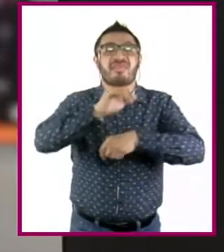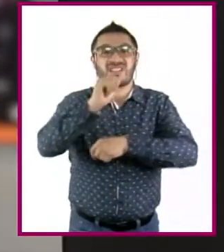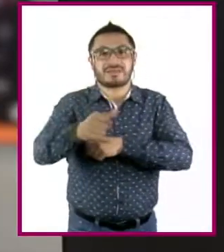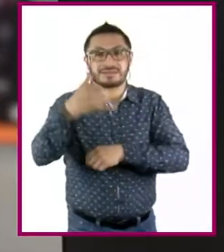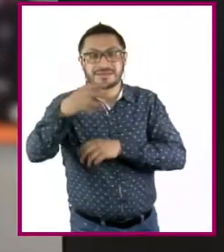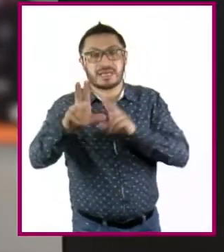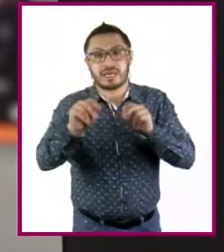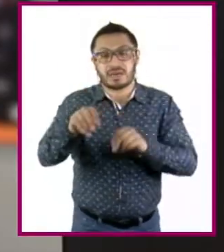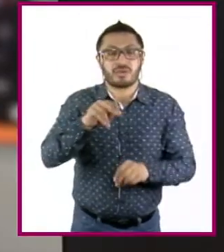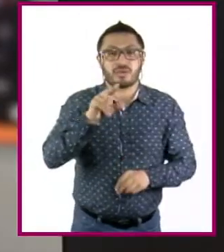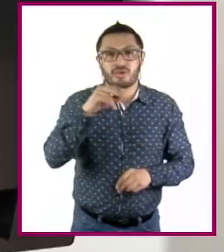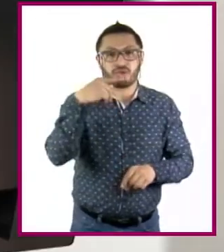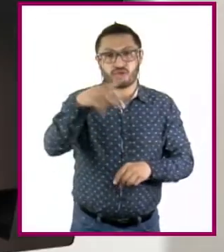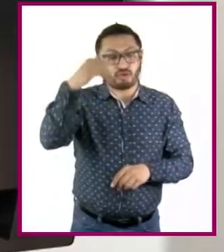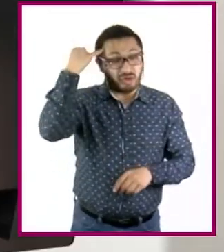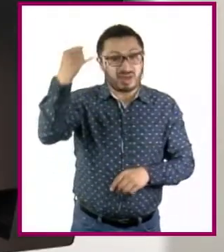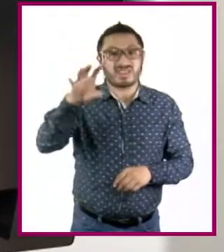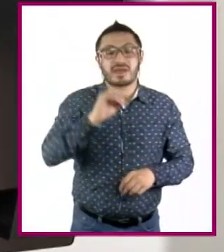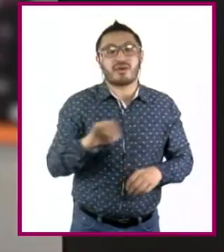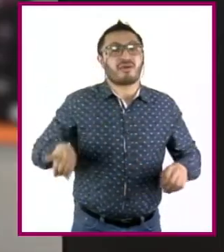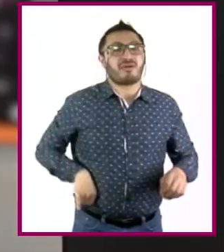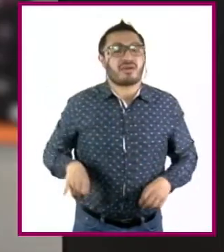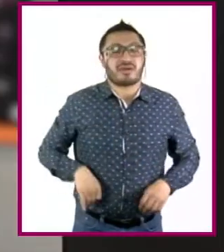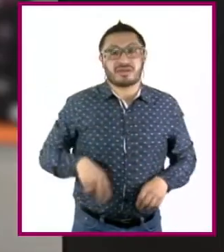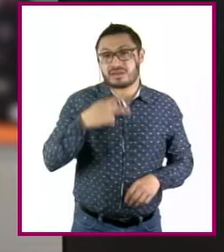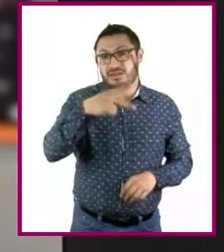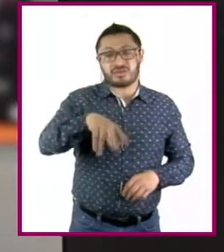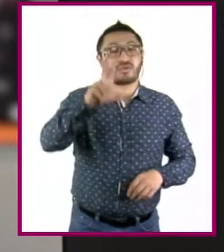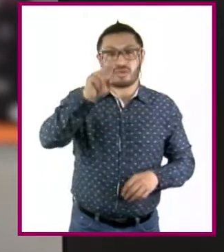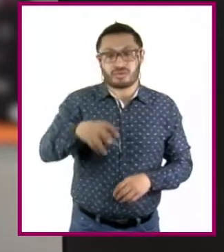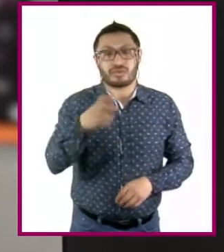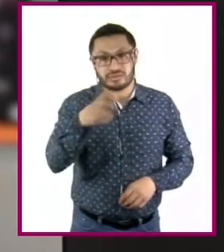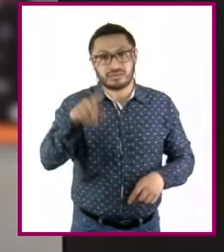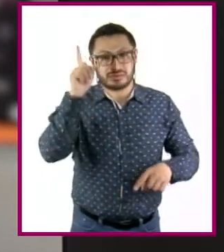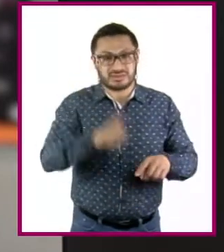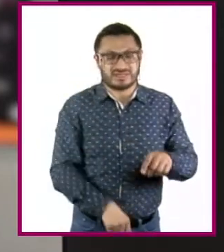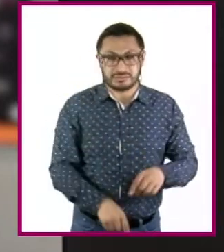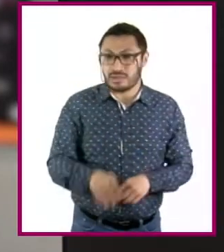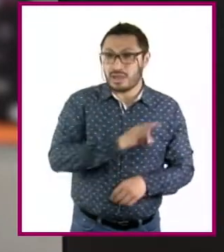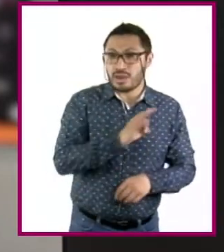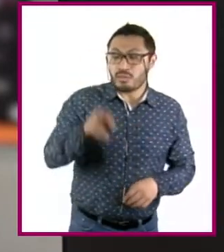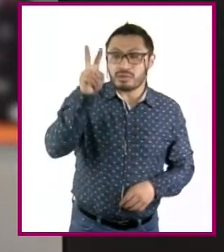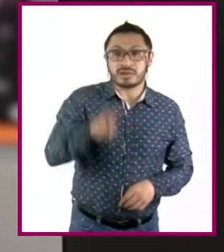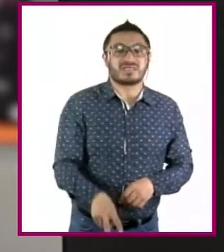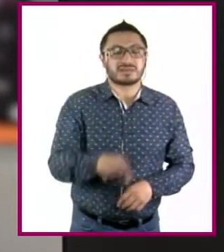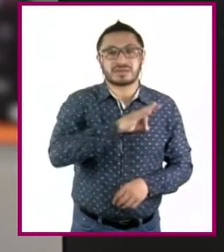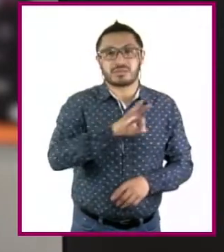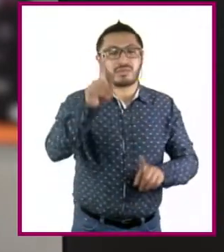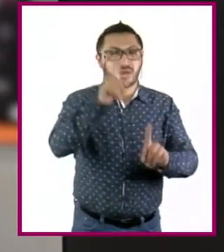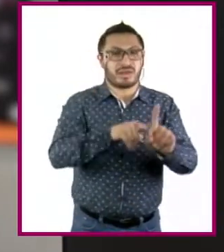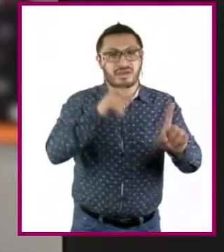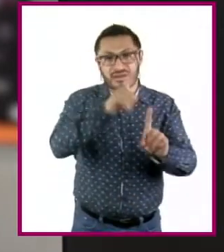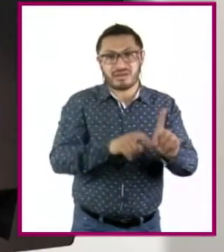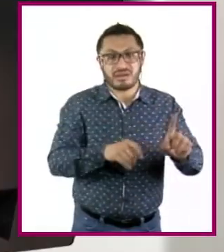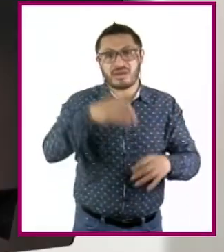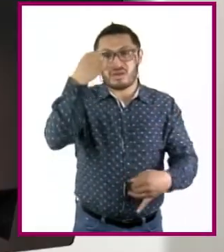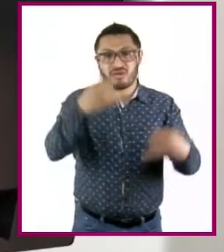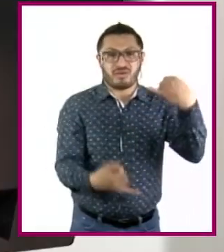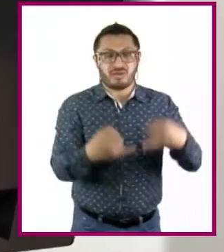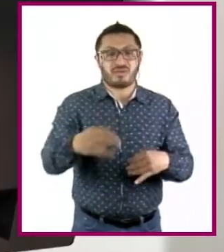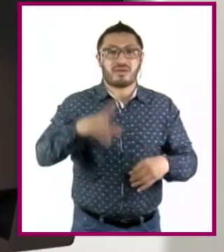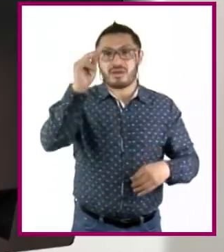juzgar según sus prejuicios o intereses personales. ¿Eso se puede? ¿Alguien de verdad puede juzgar a otros sin dejarse